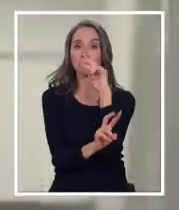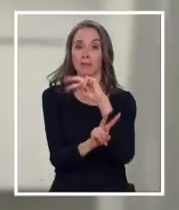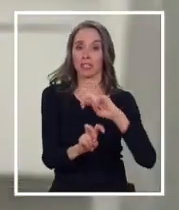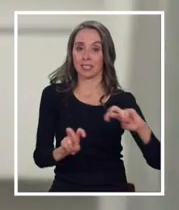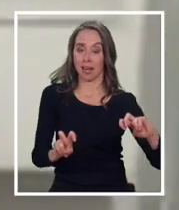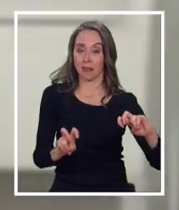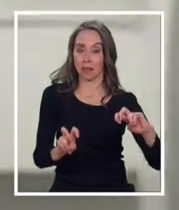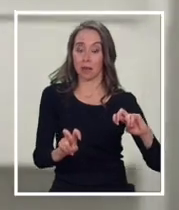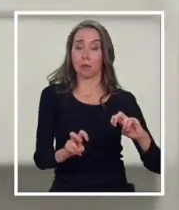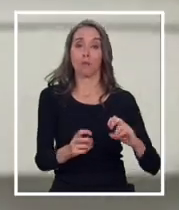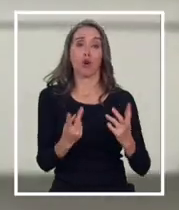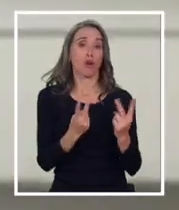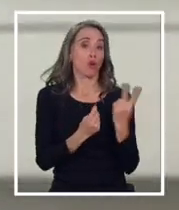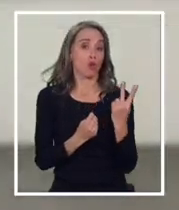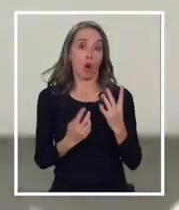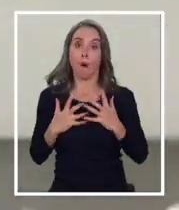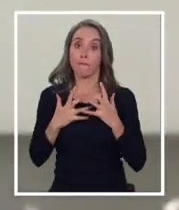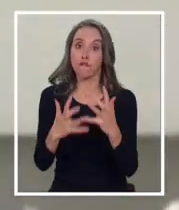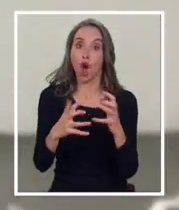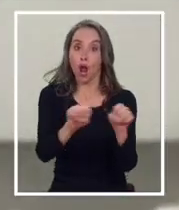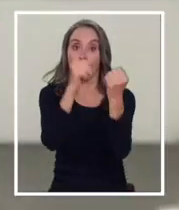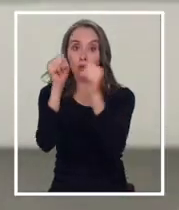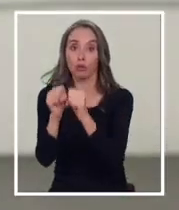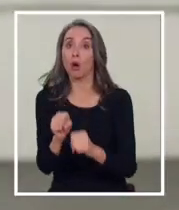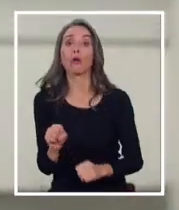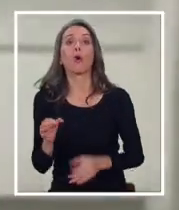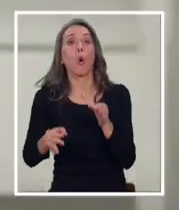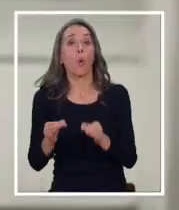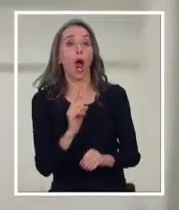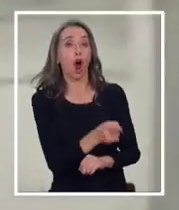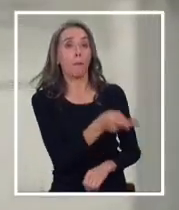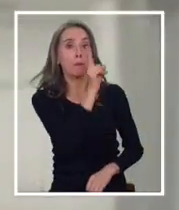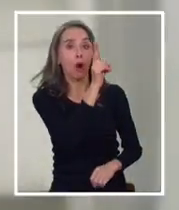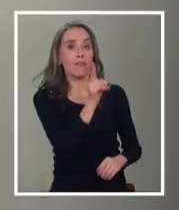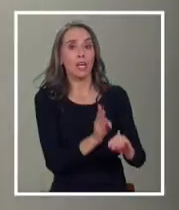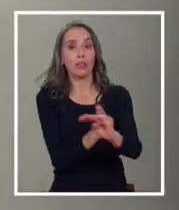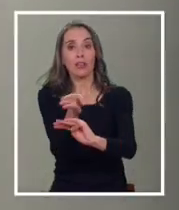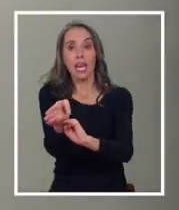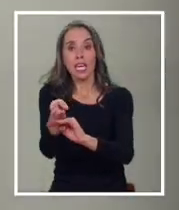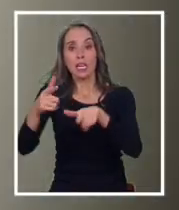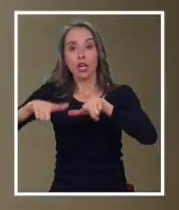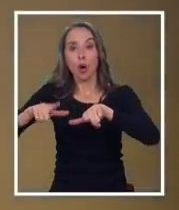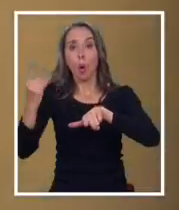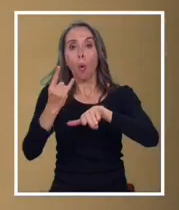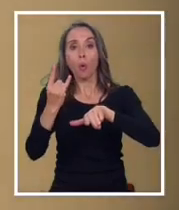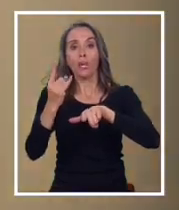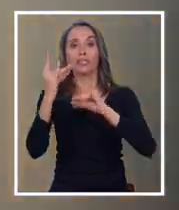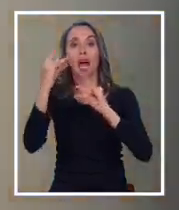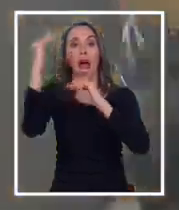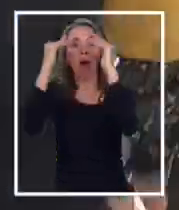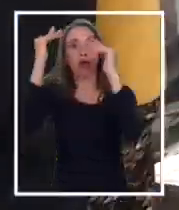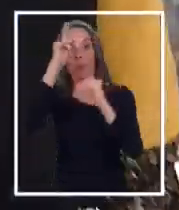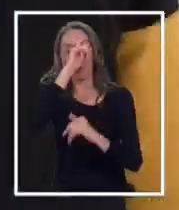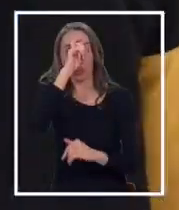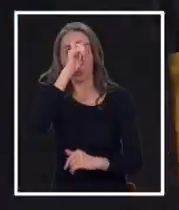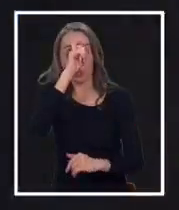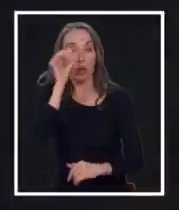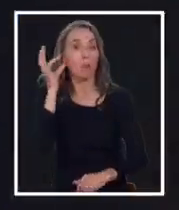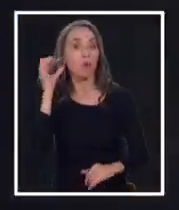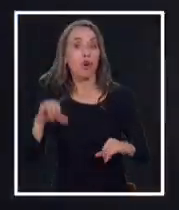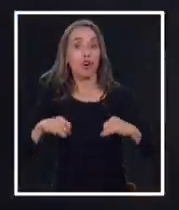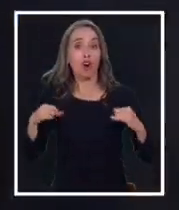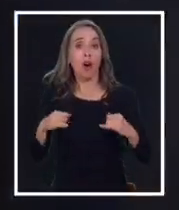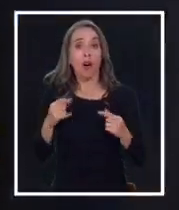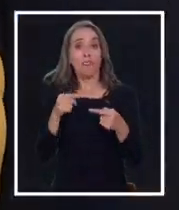investigación después de este violento episodio. Quedaron con prohibición de acercarse a la unidad de emergencia adultos, mientras esta joven,